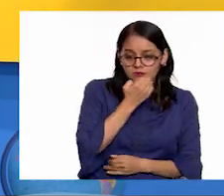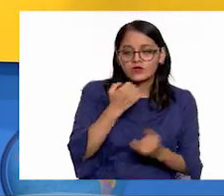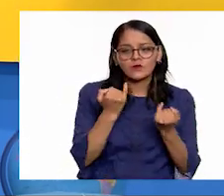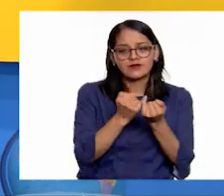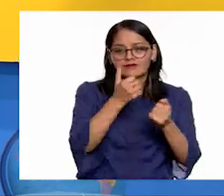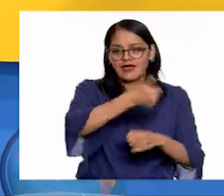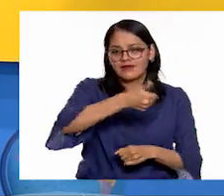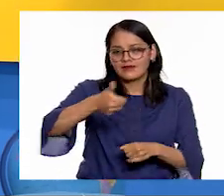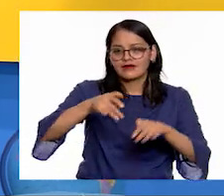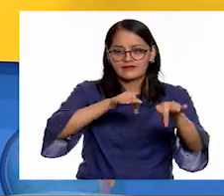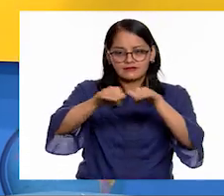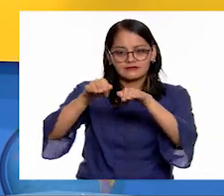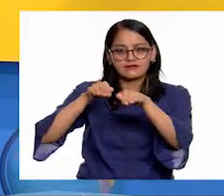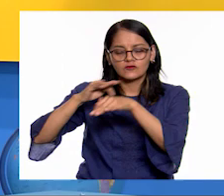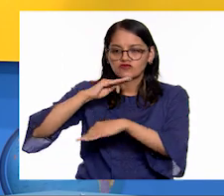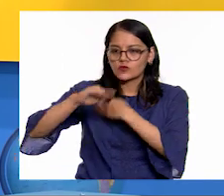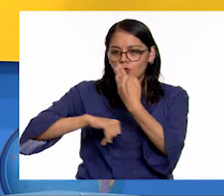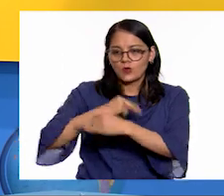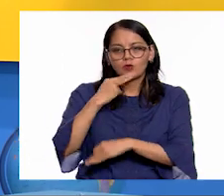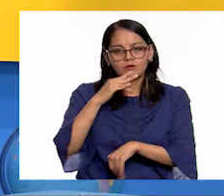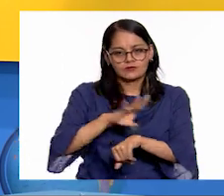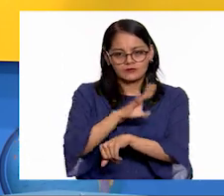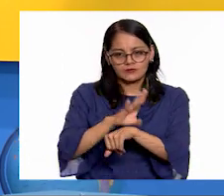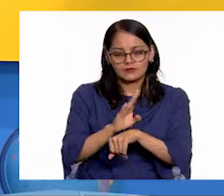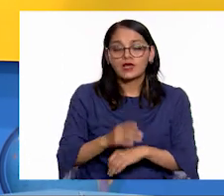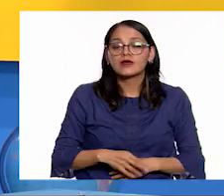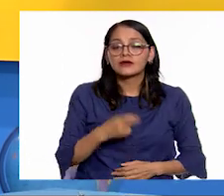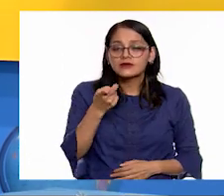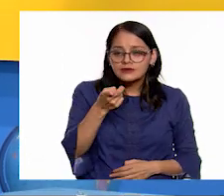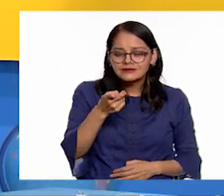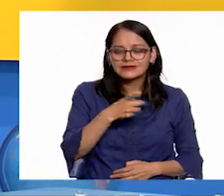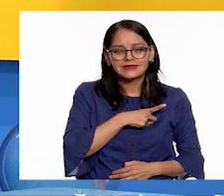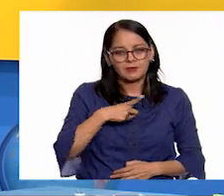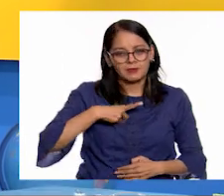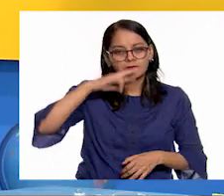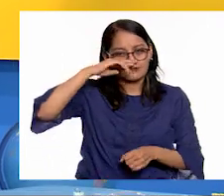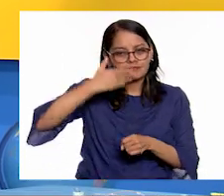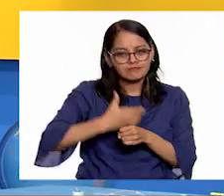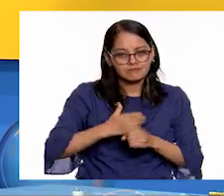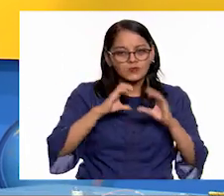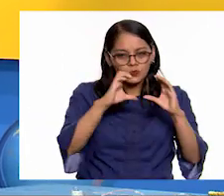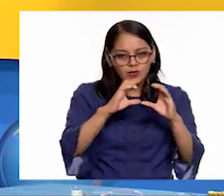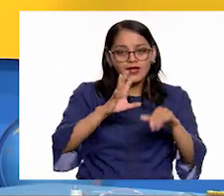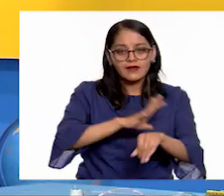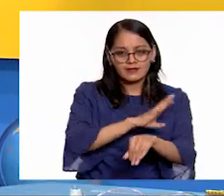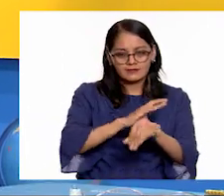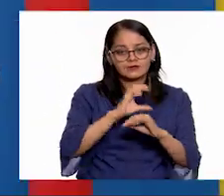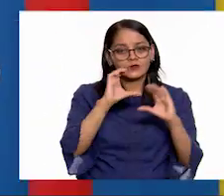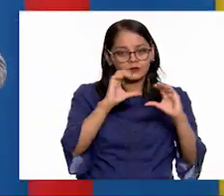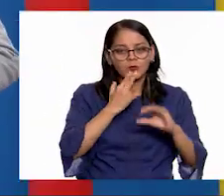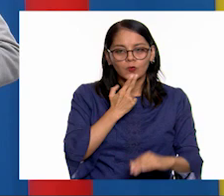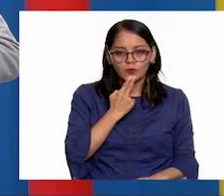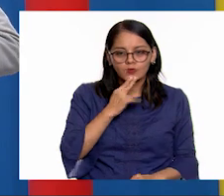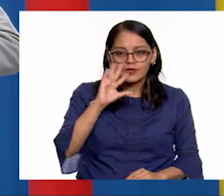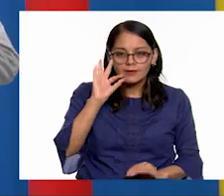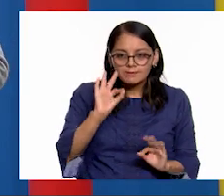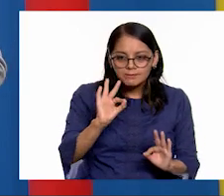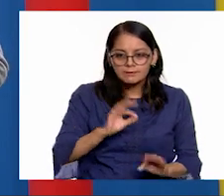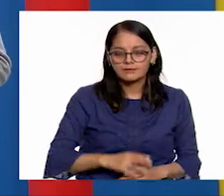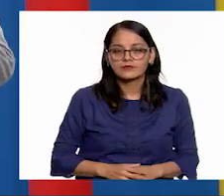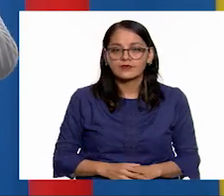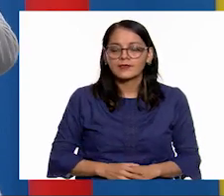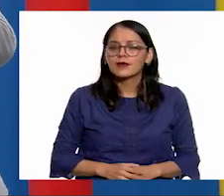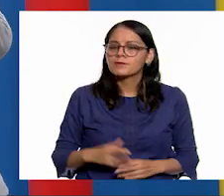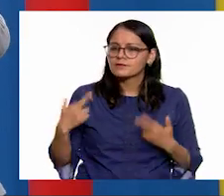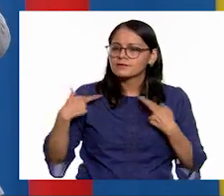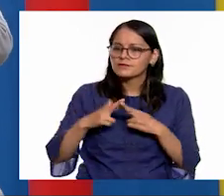los trabajos de todos, por lo que debemos ser responsables y hacer un buen uso de ella. Maestra, el día de